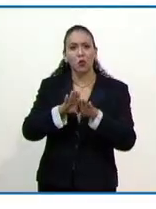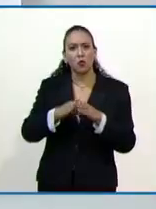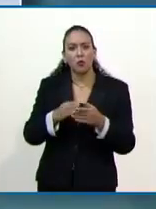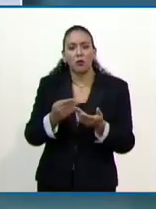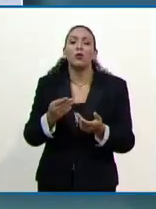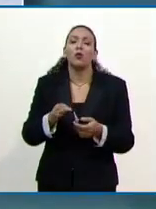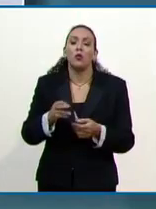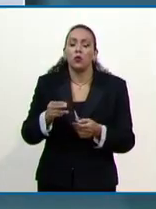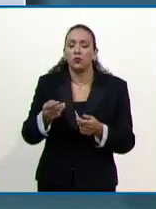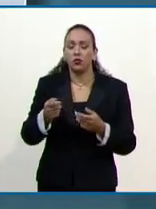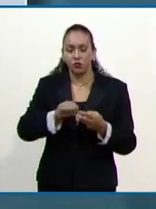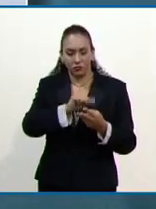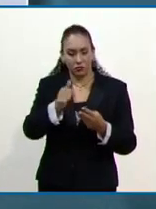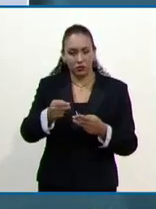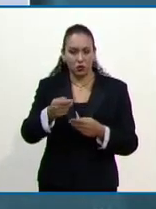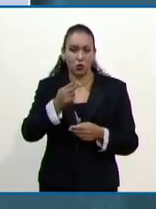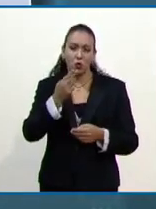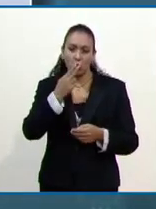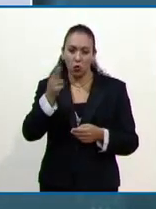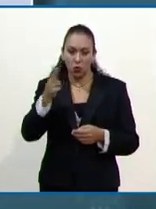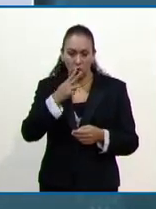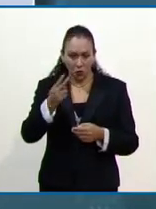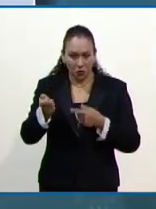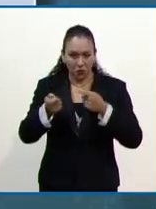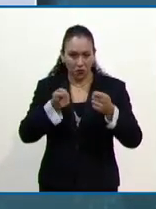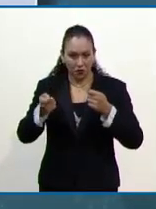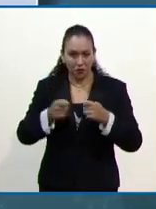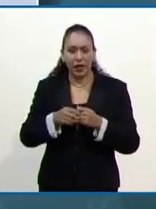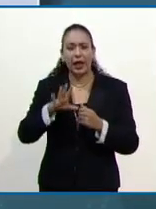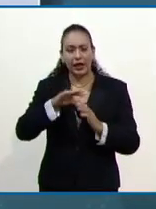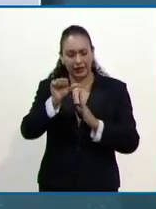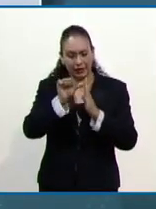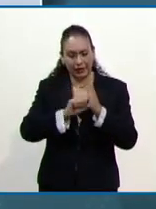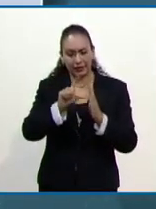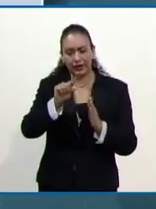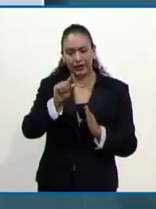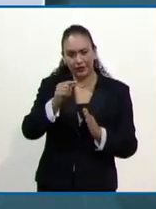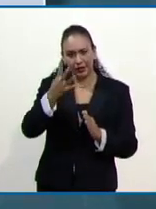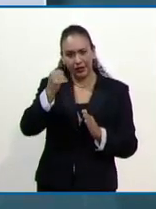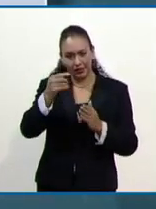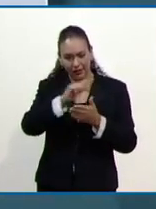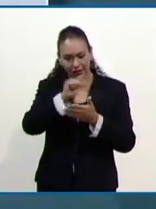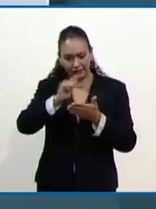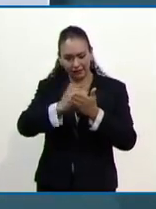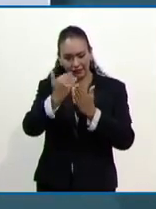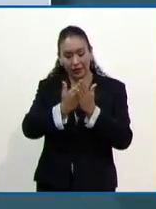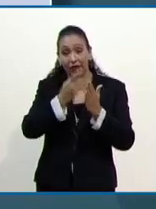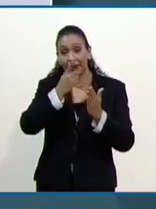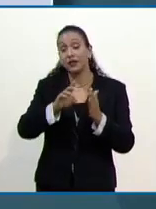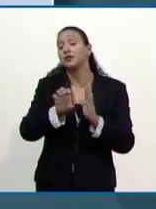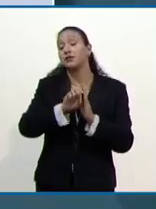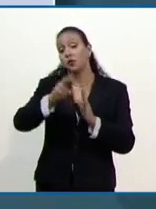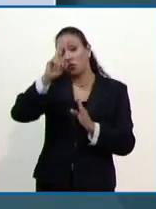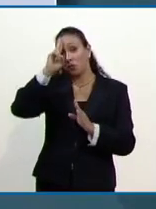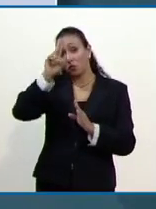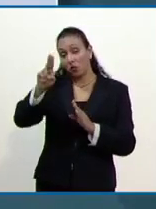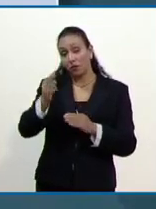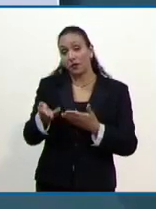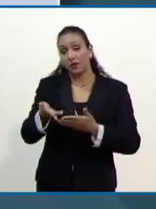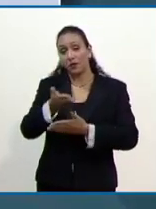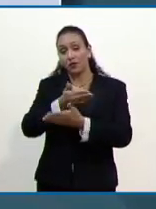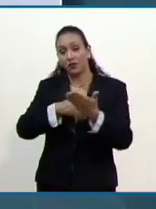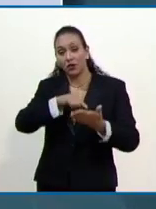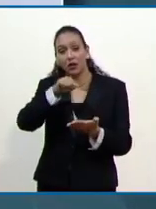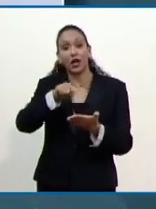de tabaco, los artículos 65, 60 y 79 en distintas fracciones, que prohíbe la prestación de servicios en